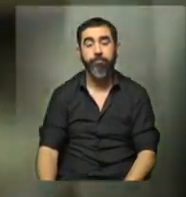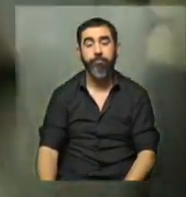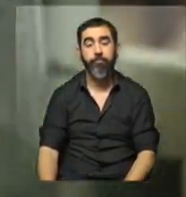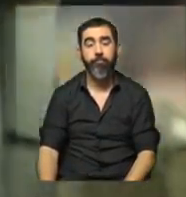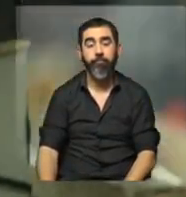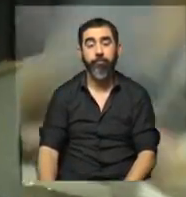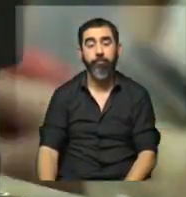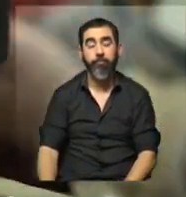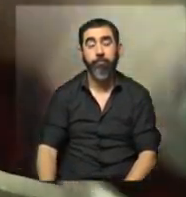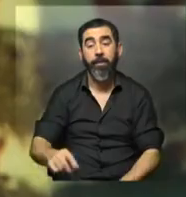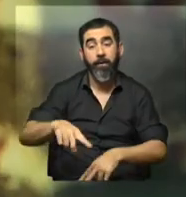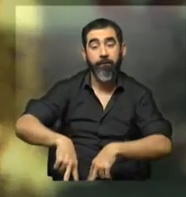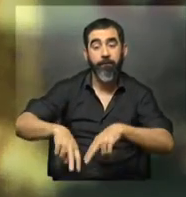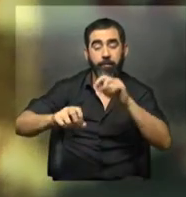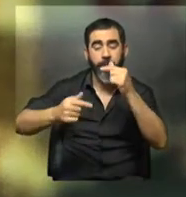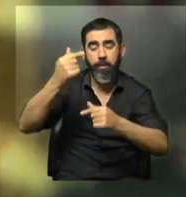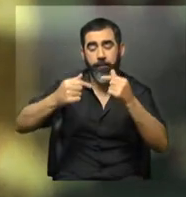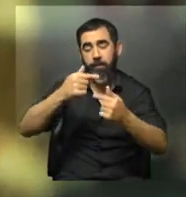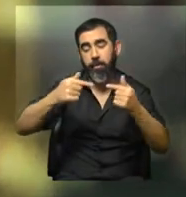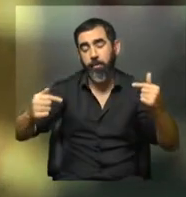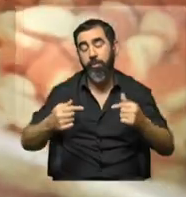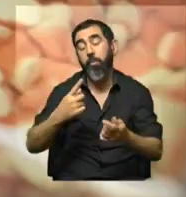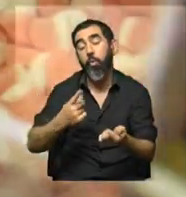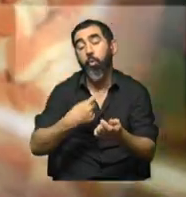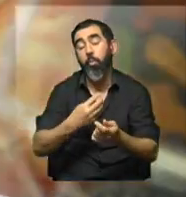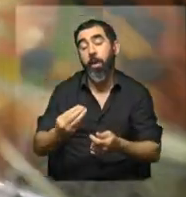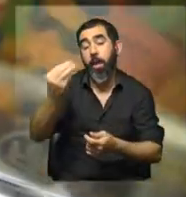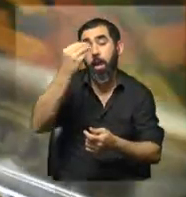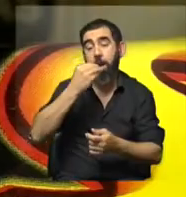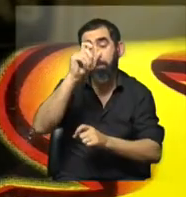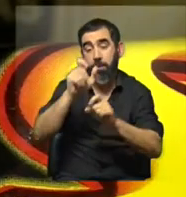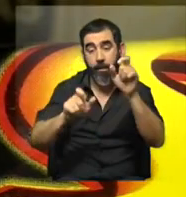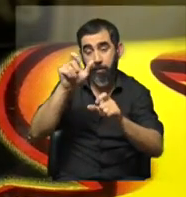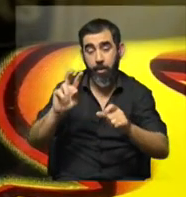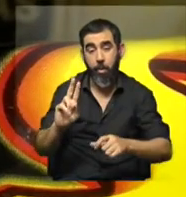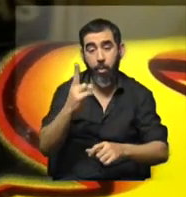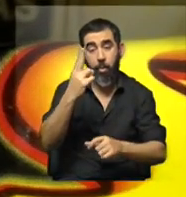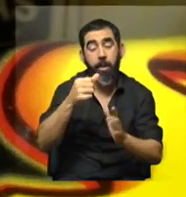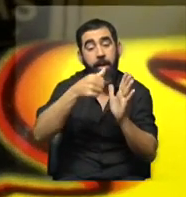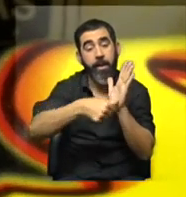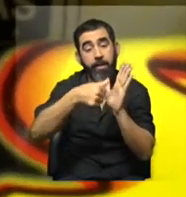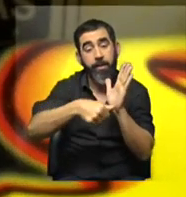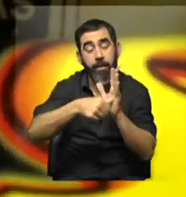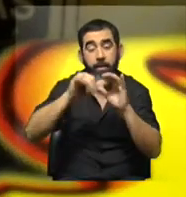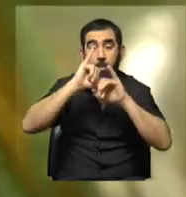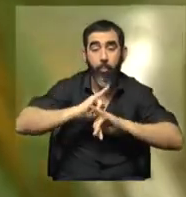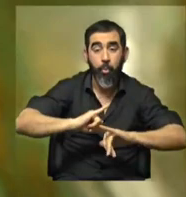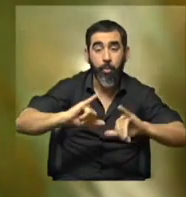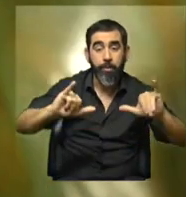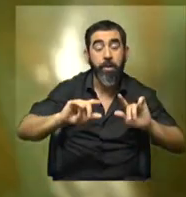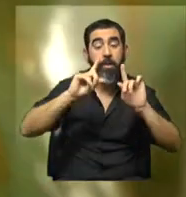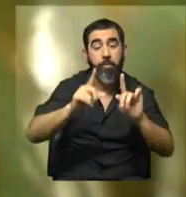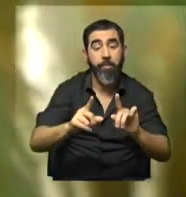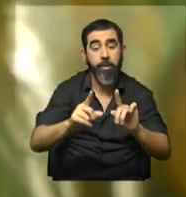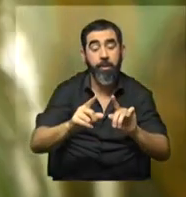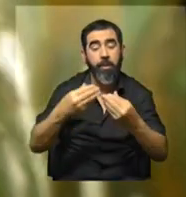En el núcleo investigamos distintas cosas, como los hábitos alimentarios de la población uruguaya, el etiquetado y publicidad de alimentos e incluso el desperdicio